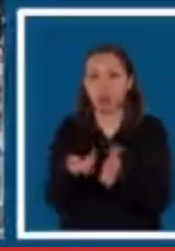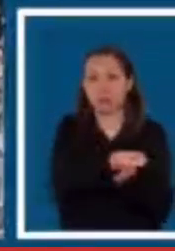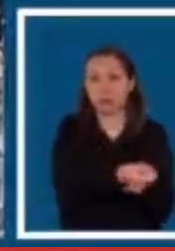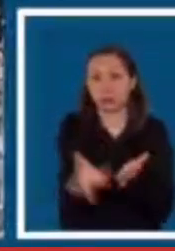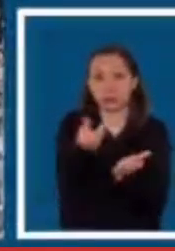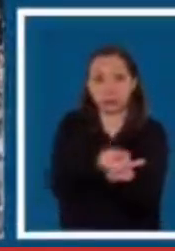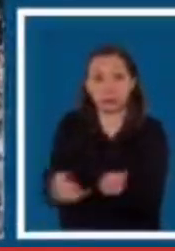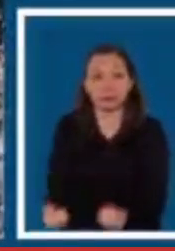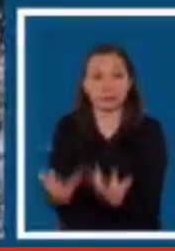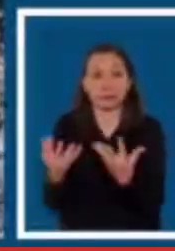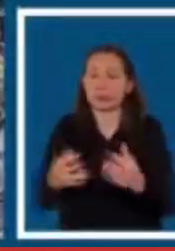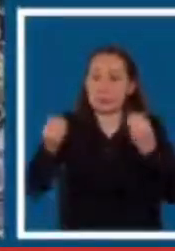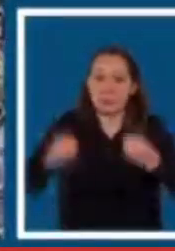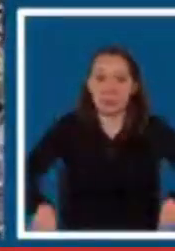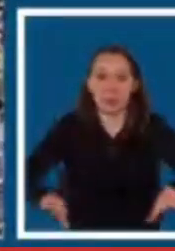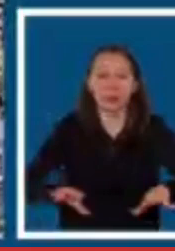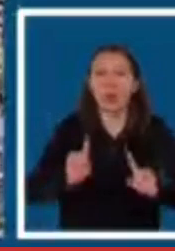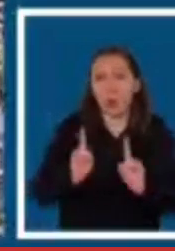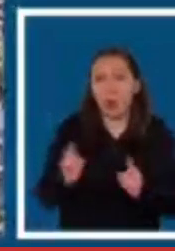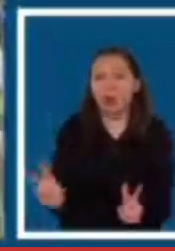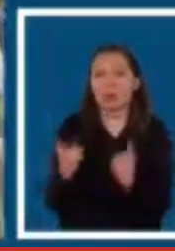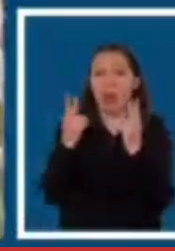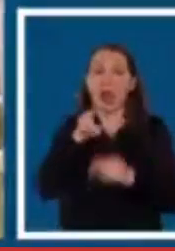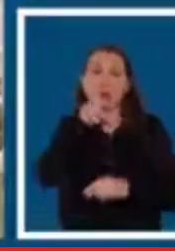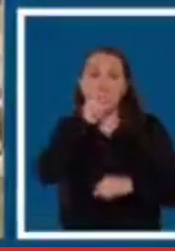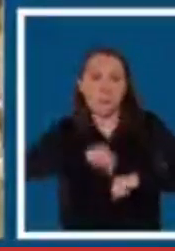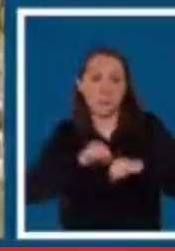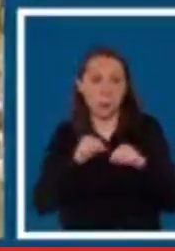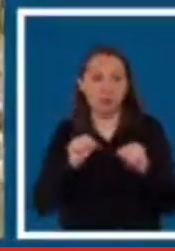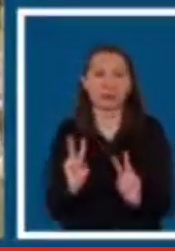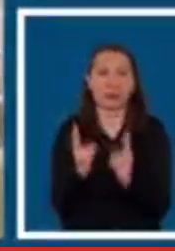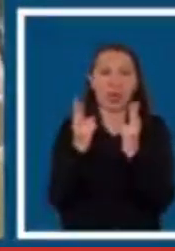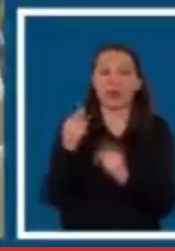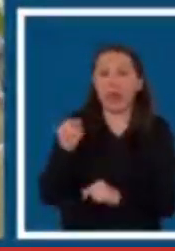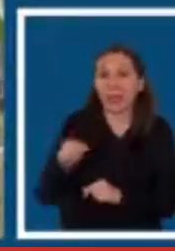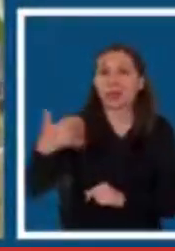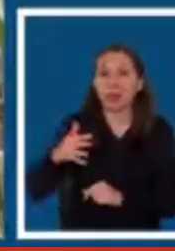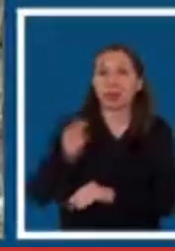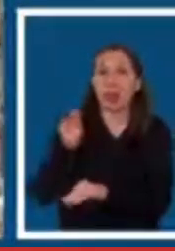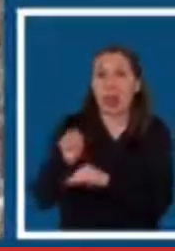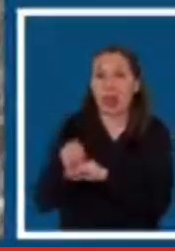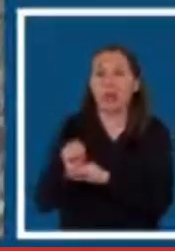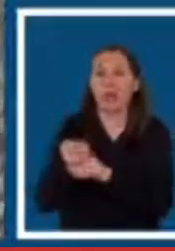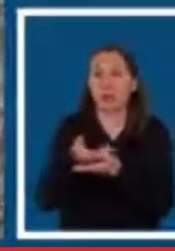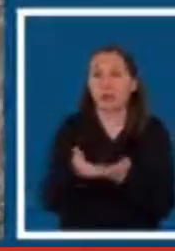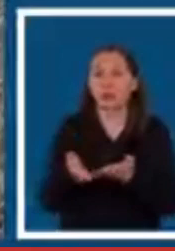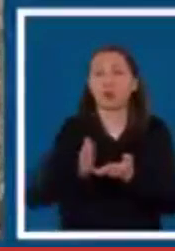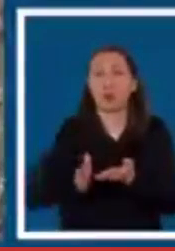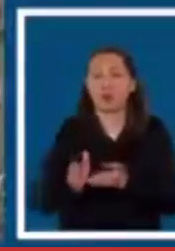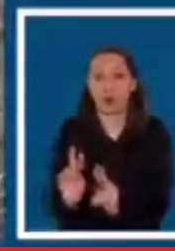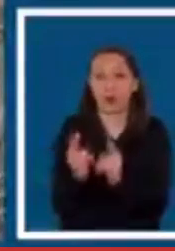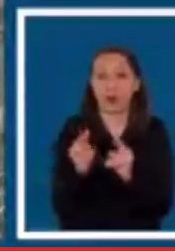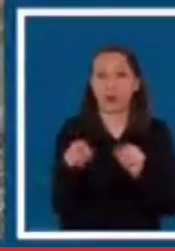sembradío sin embargo sobrevivieron las gallinas y son muy importantes llevar alimentación para el